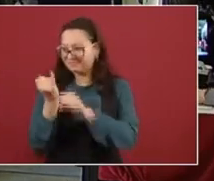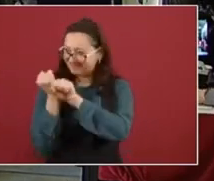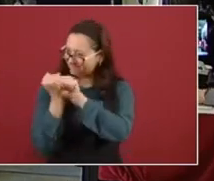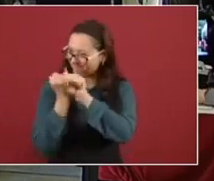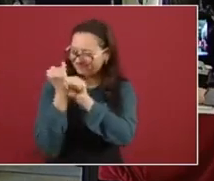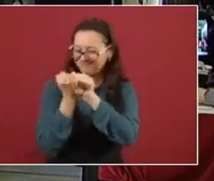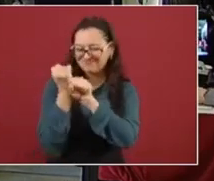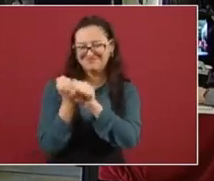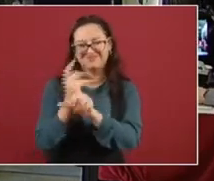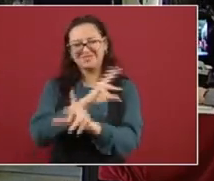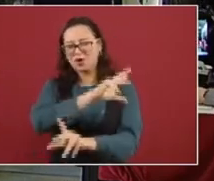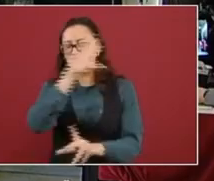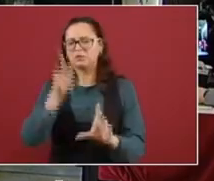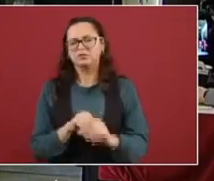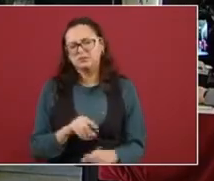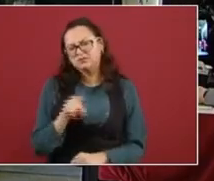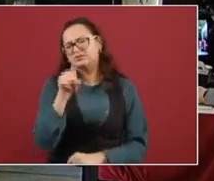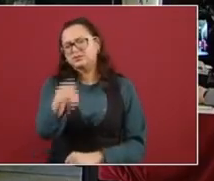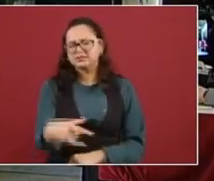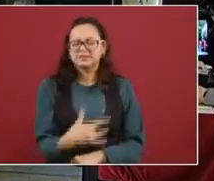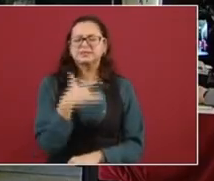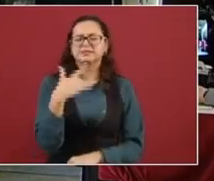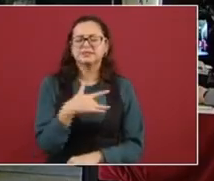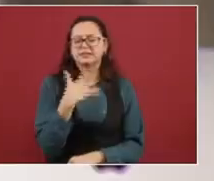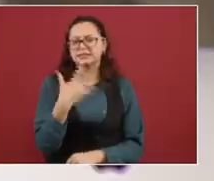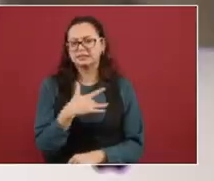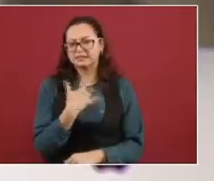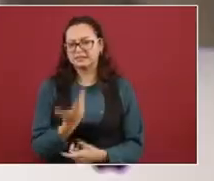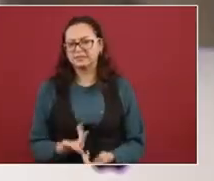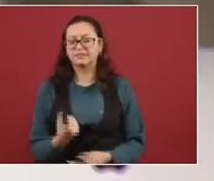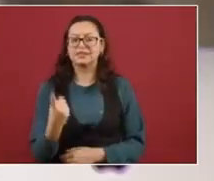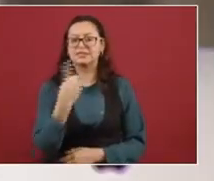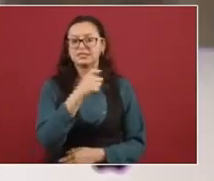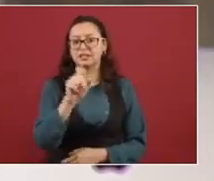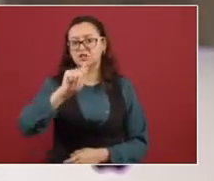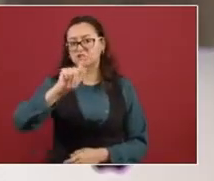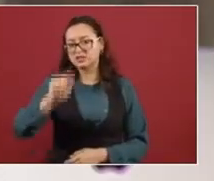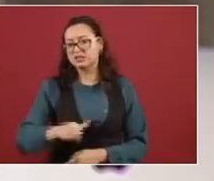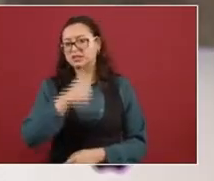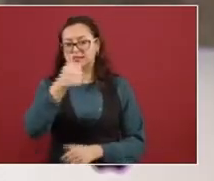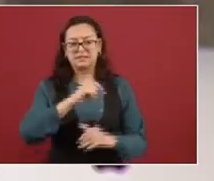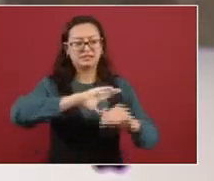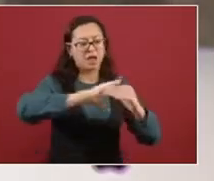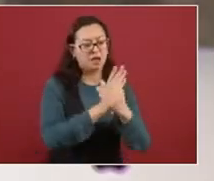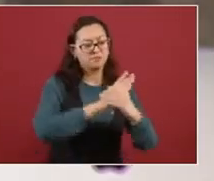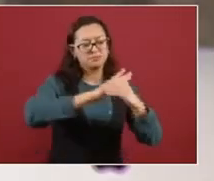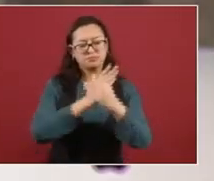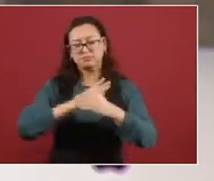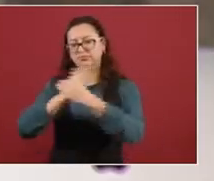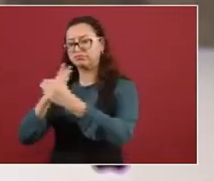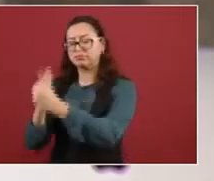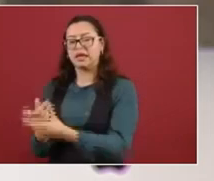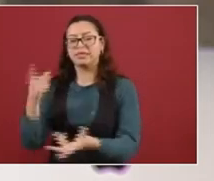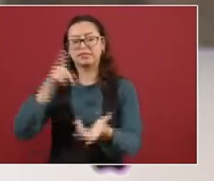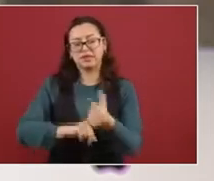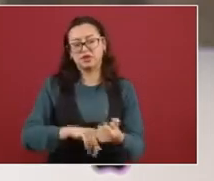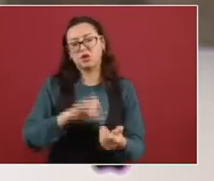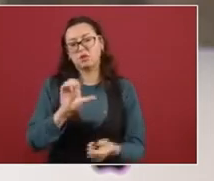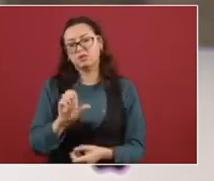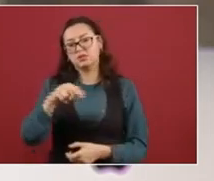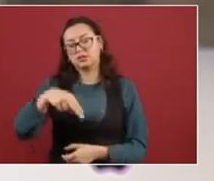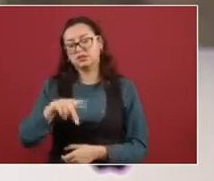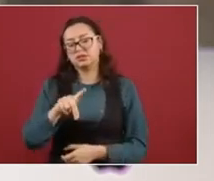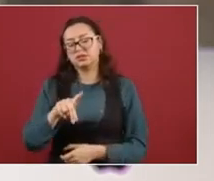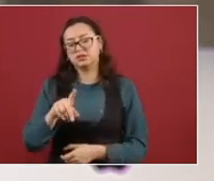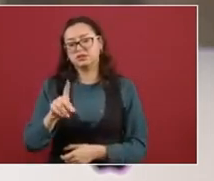Alfredo. ¿Cuál es su postura, presidente, de que de 176 carpetas de investigación analizadas por la Comisión Nacional